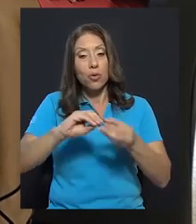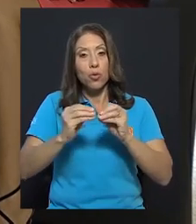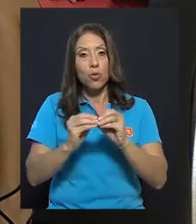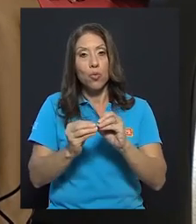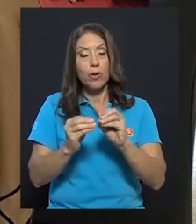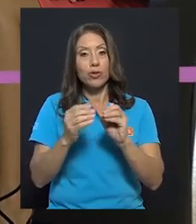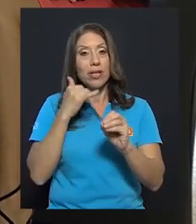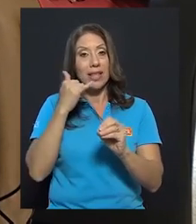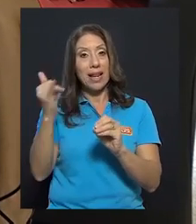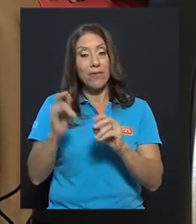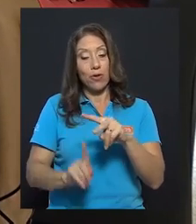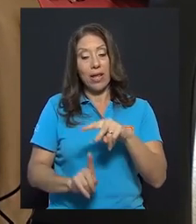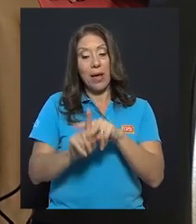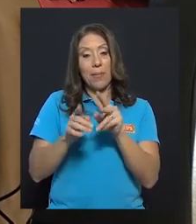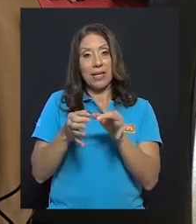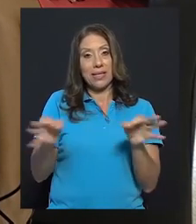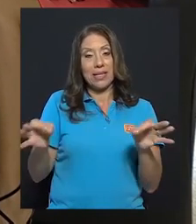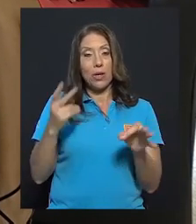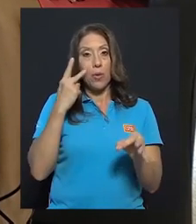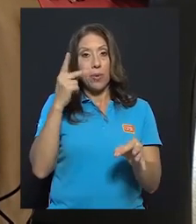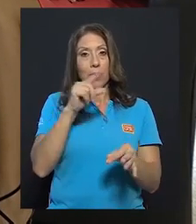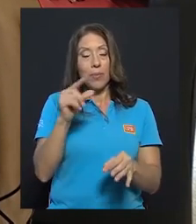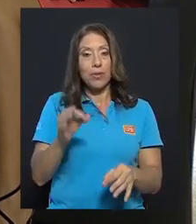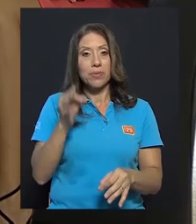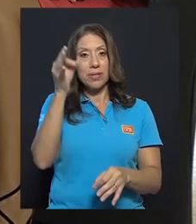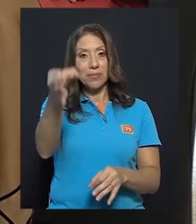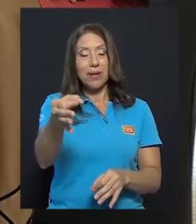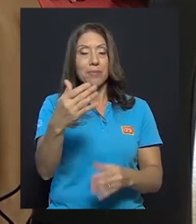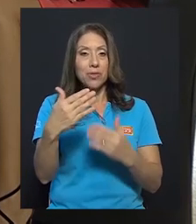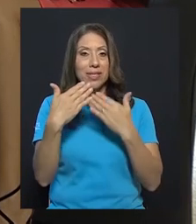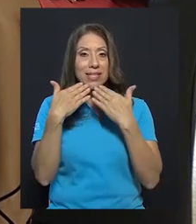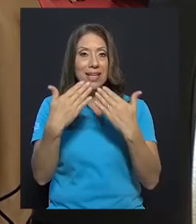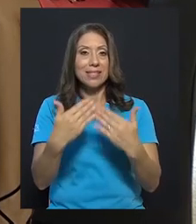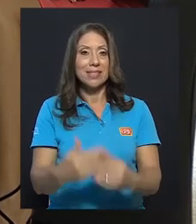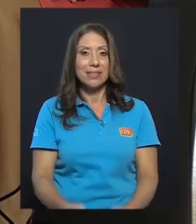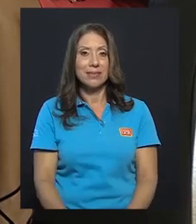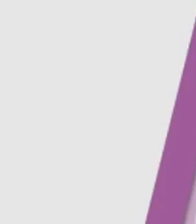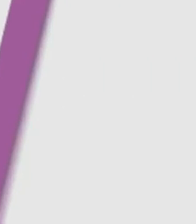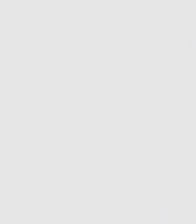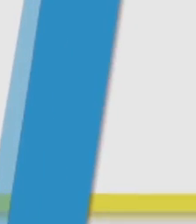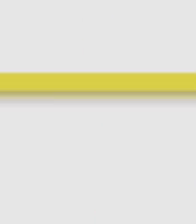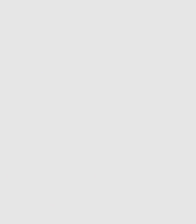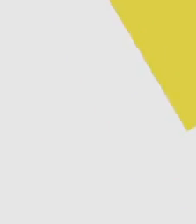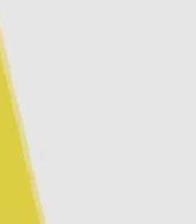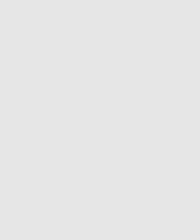que aparecen en pantalla y nos vemos la próxima semana. Muchas gracias.